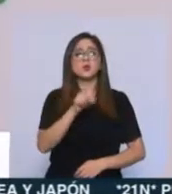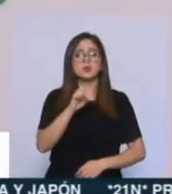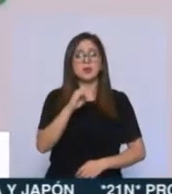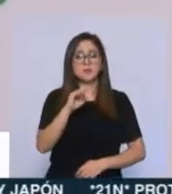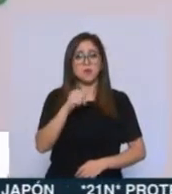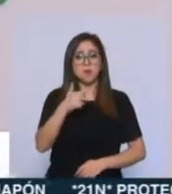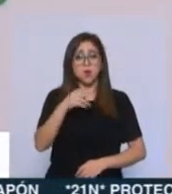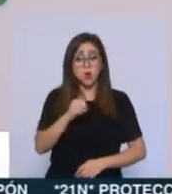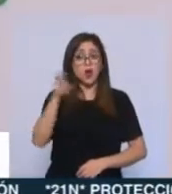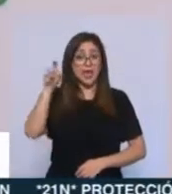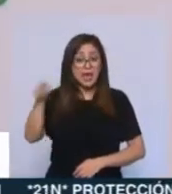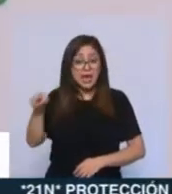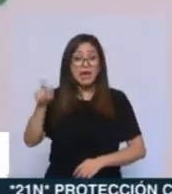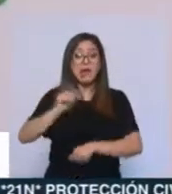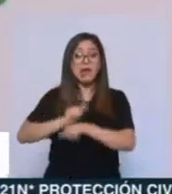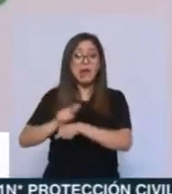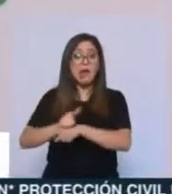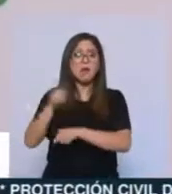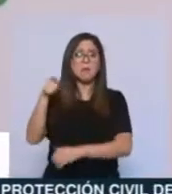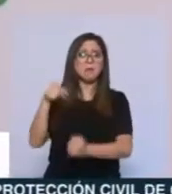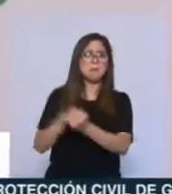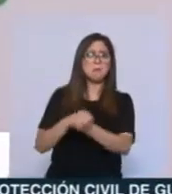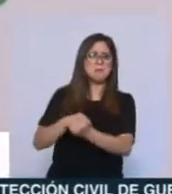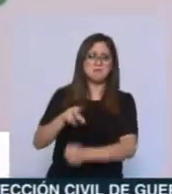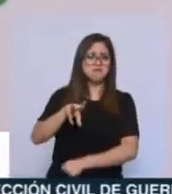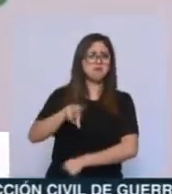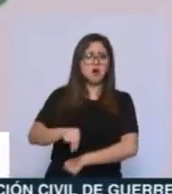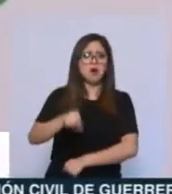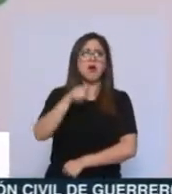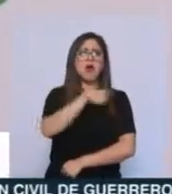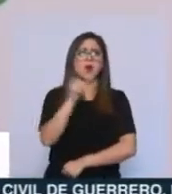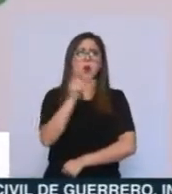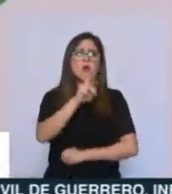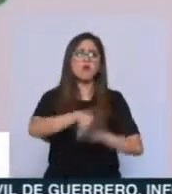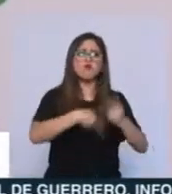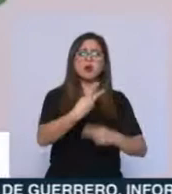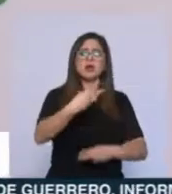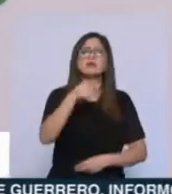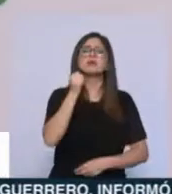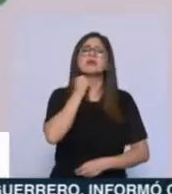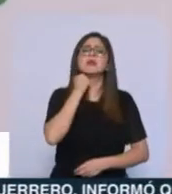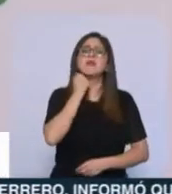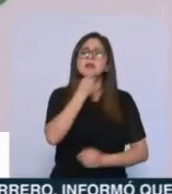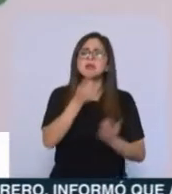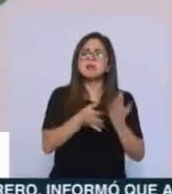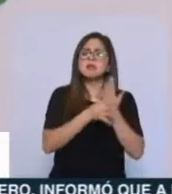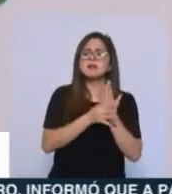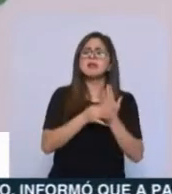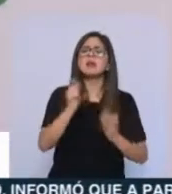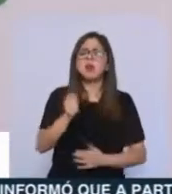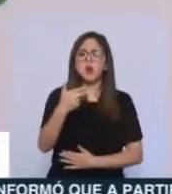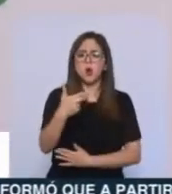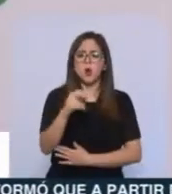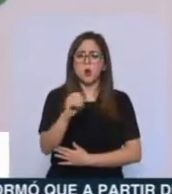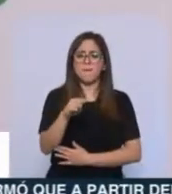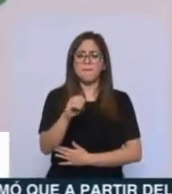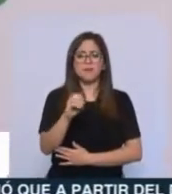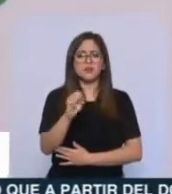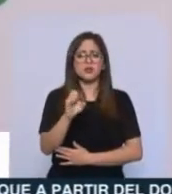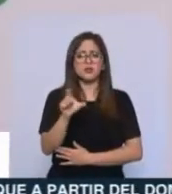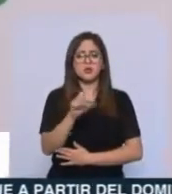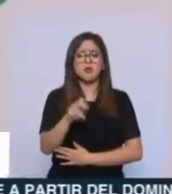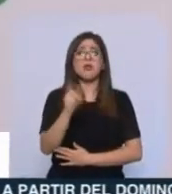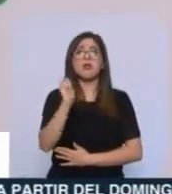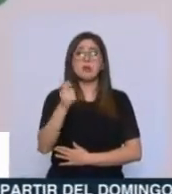esconde. Y él dijo en el Senado, la homosexualidad no es una decisión,